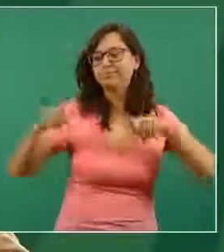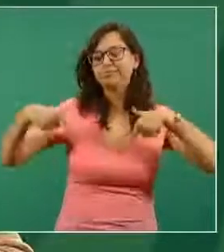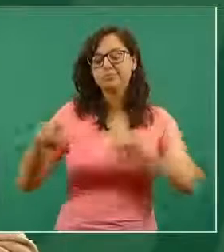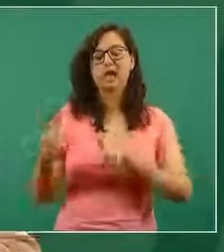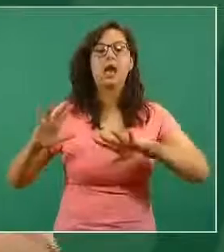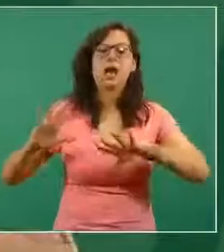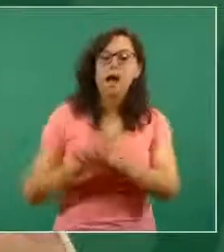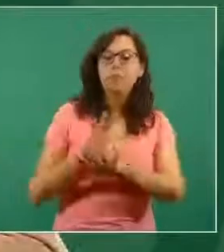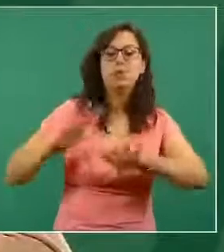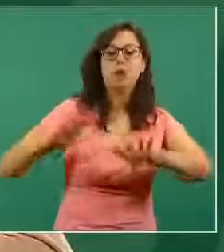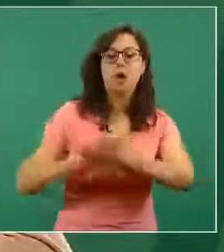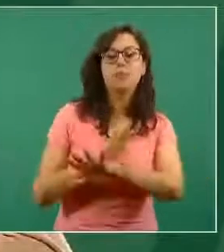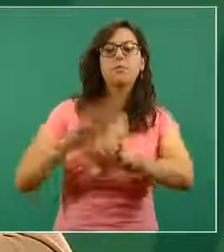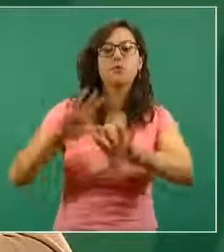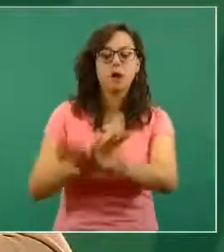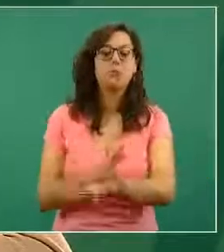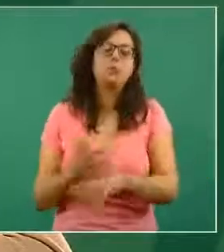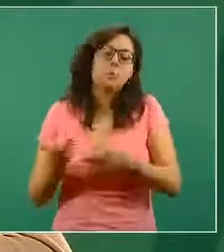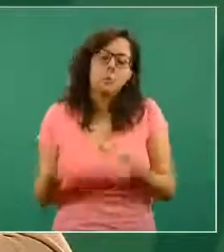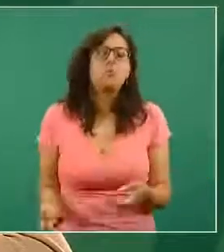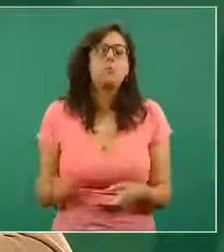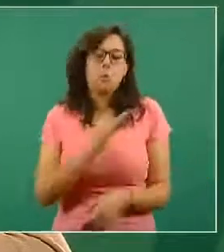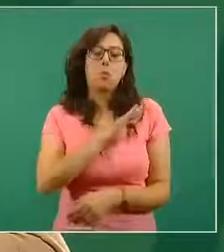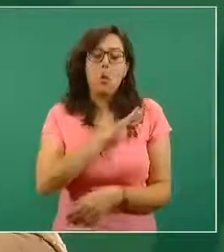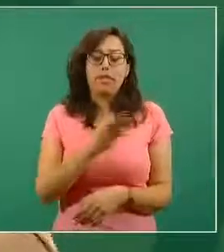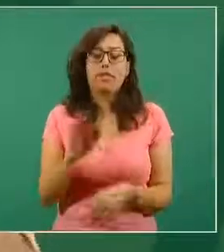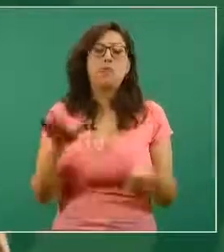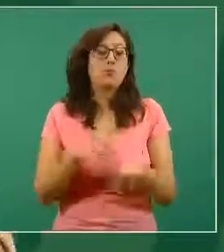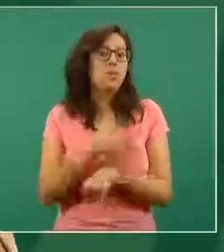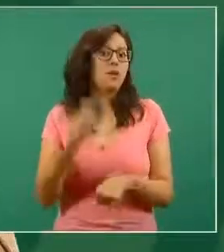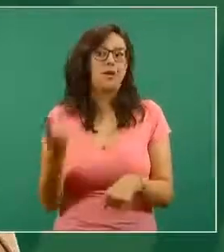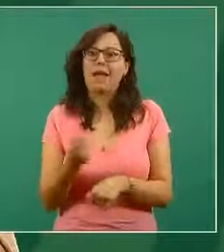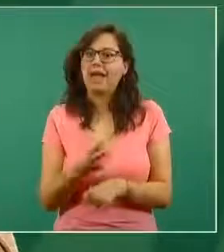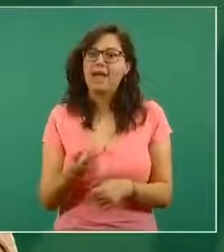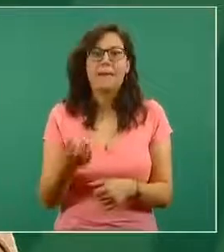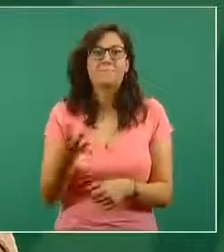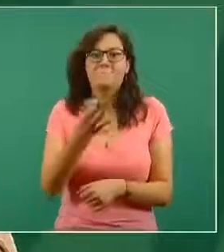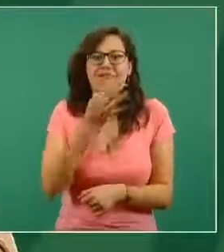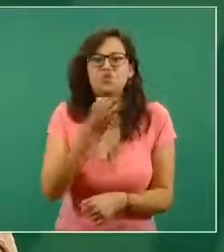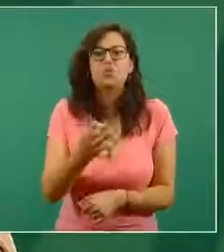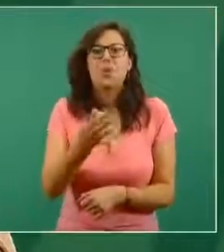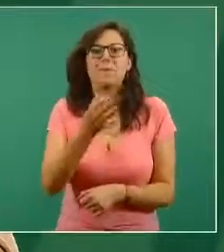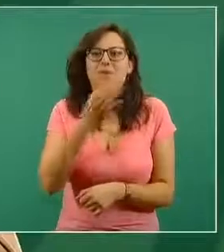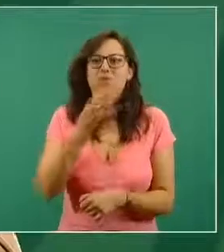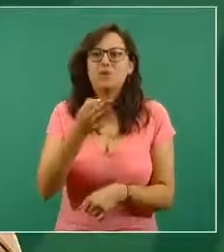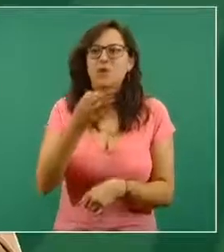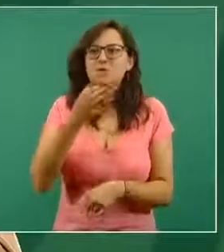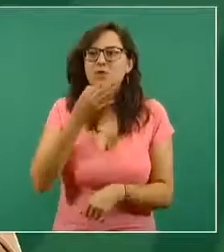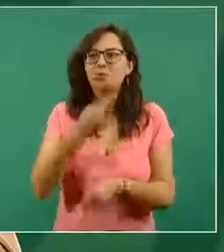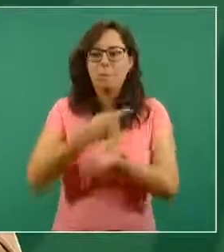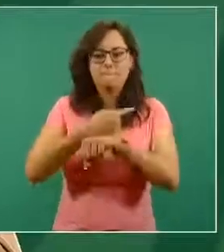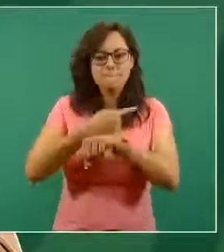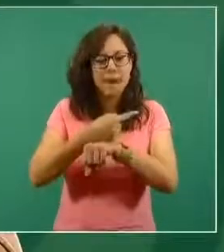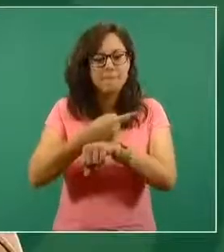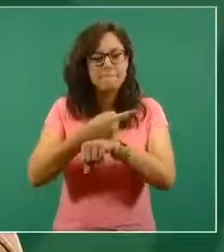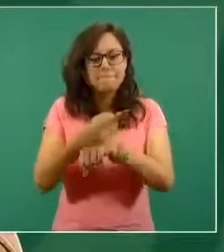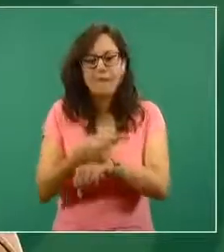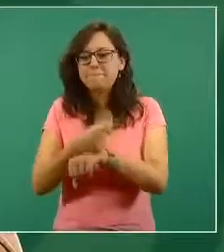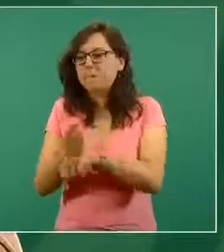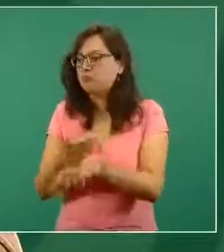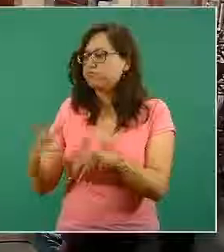ir variando porque se siguen capturando los casos que van llegando a las unidades, ya sea de primero, segundo o tercer nivel.